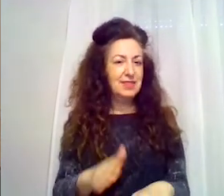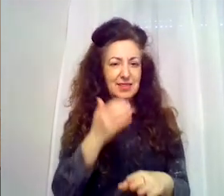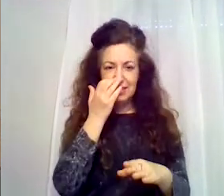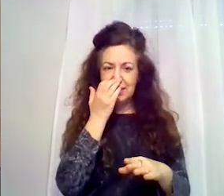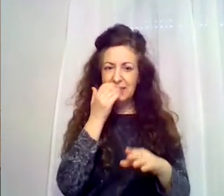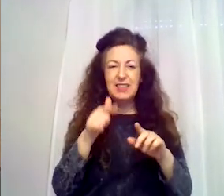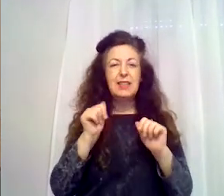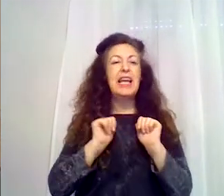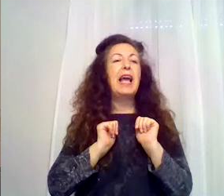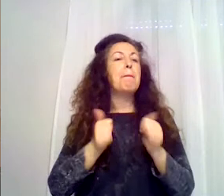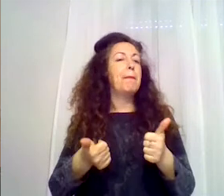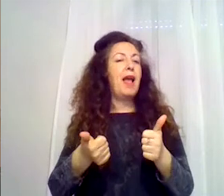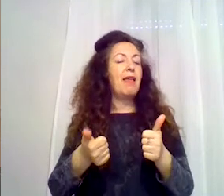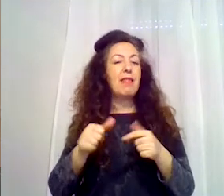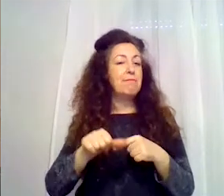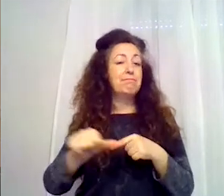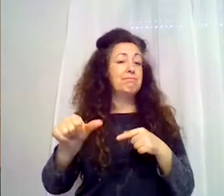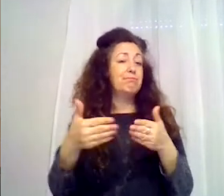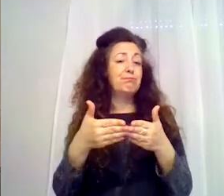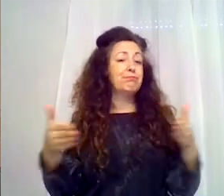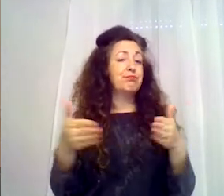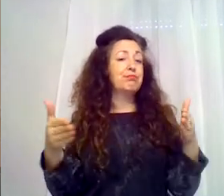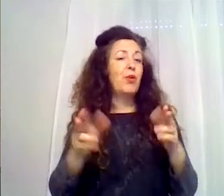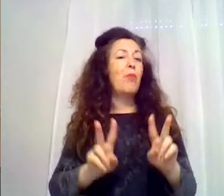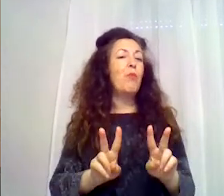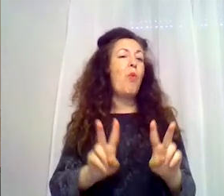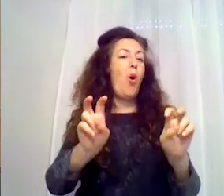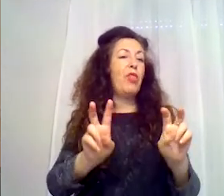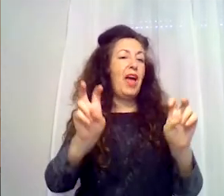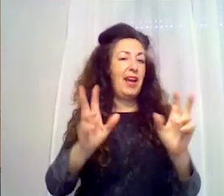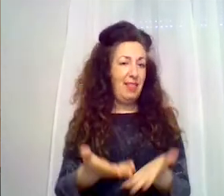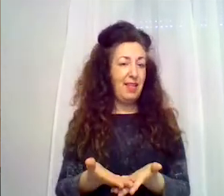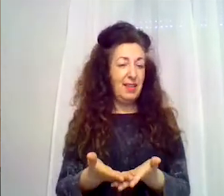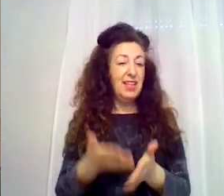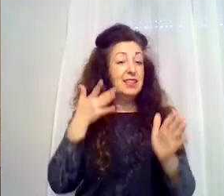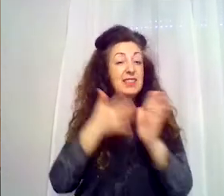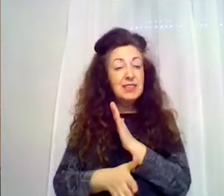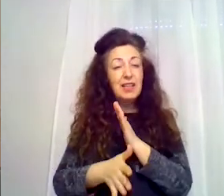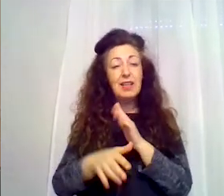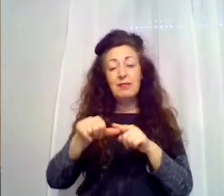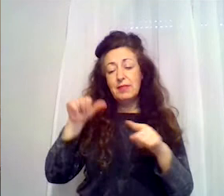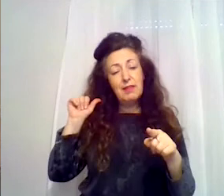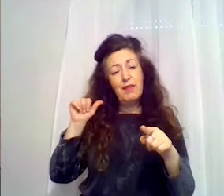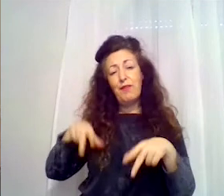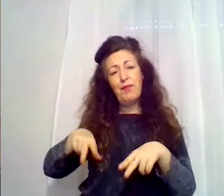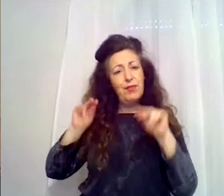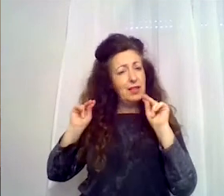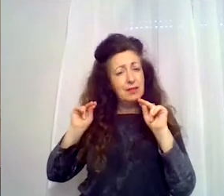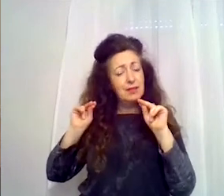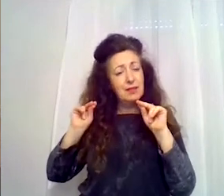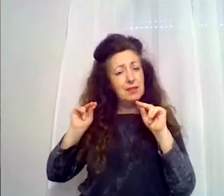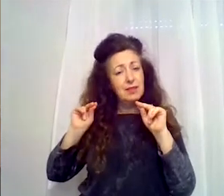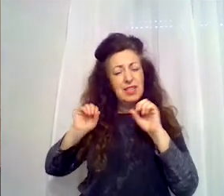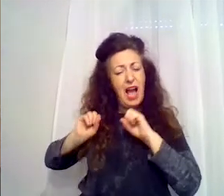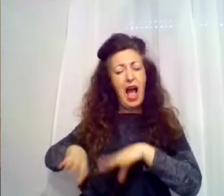muy marginal. Sí. Cervantes fue un personaje muy marginal, tenía una hermana puta. Quiero decir, él fue medio ladrón